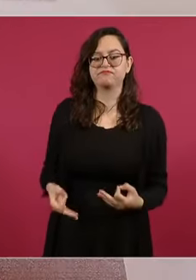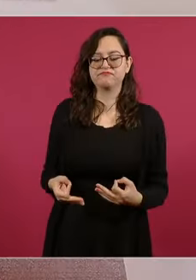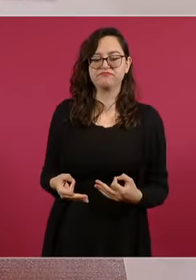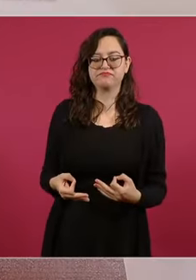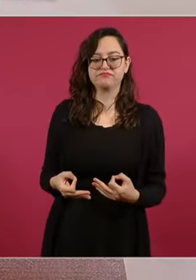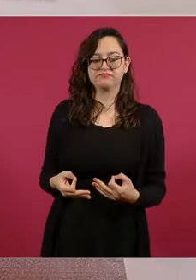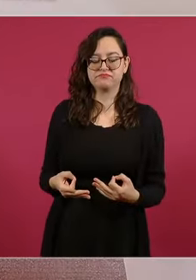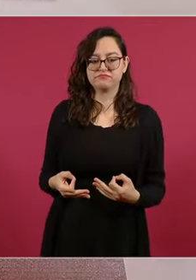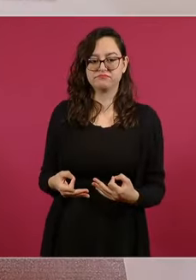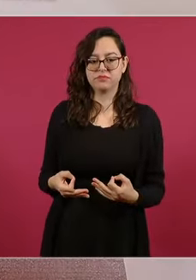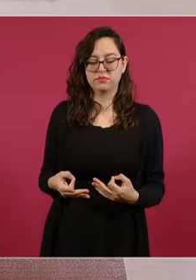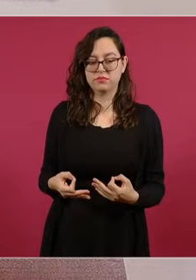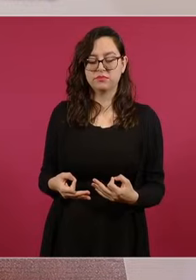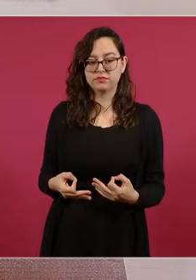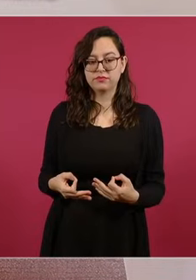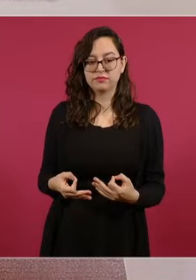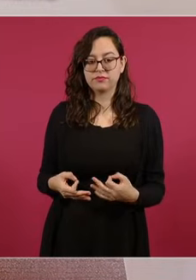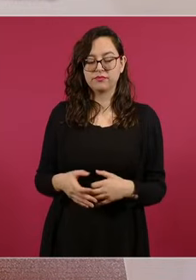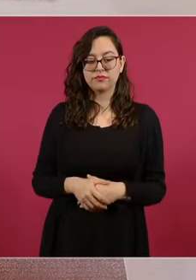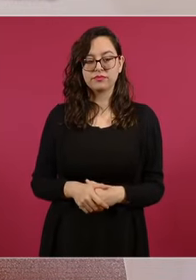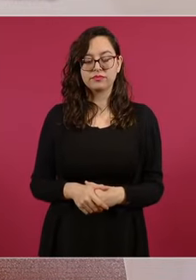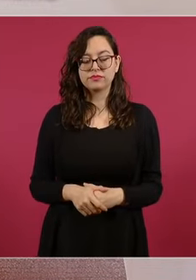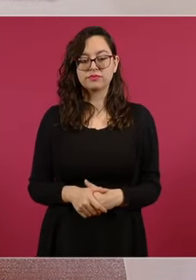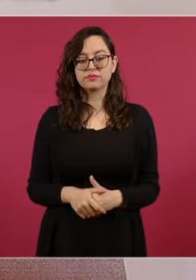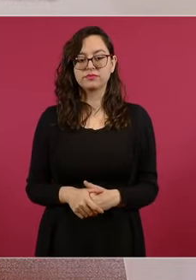importante del mundo.